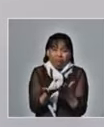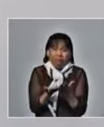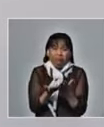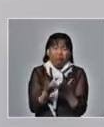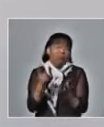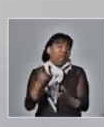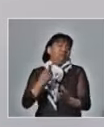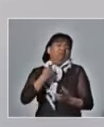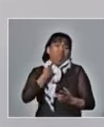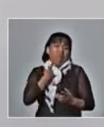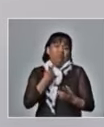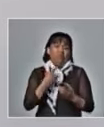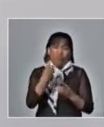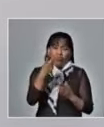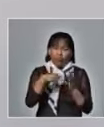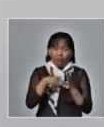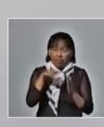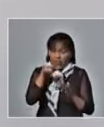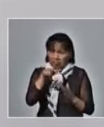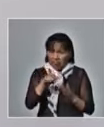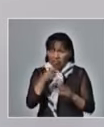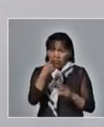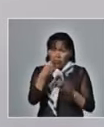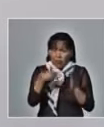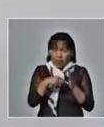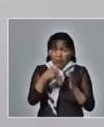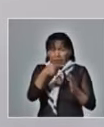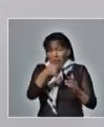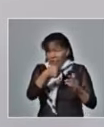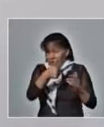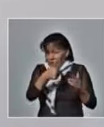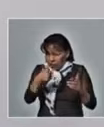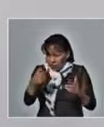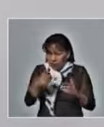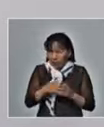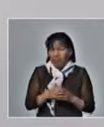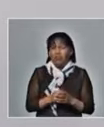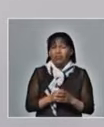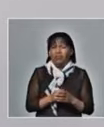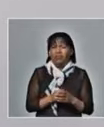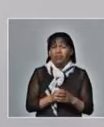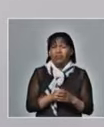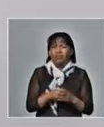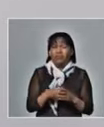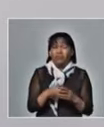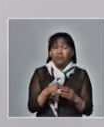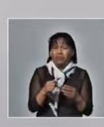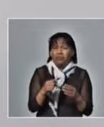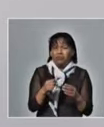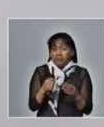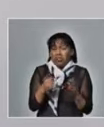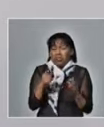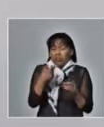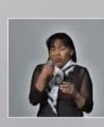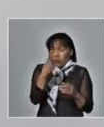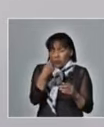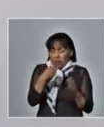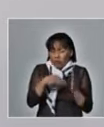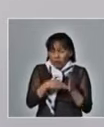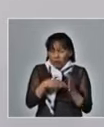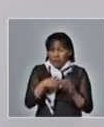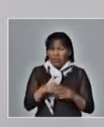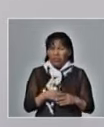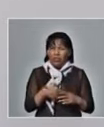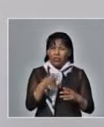homicidios, solo en 2017, 1.672 casos, cuando el promedio nacional es de 1.288. O sea,